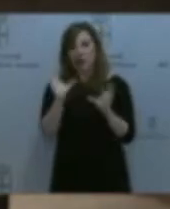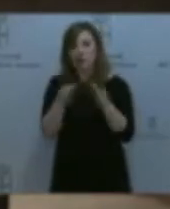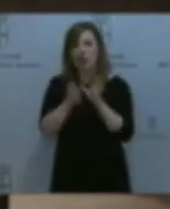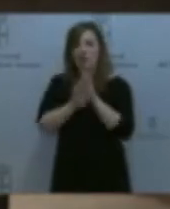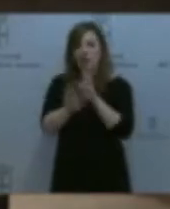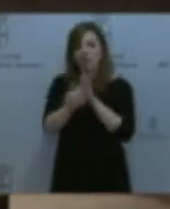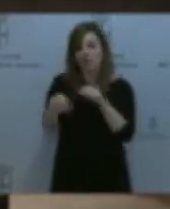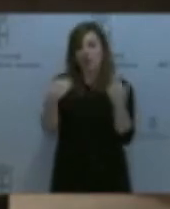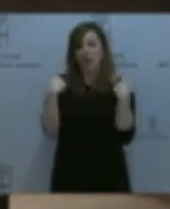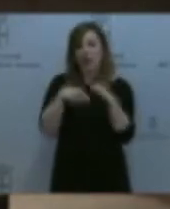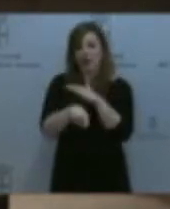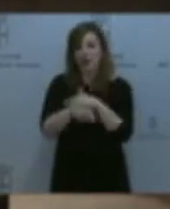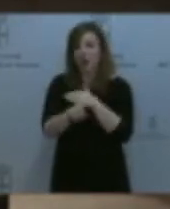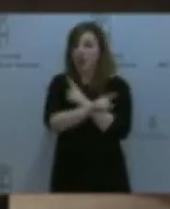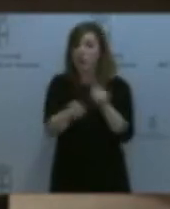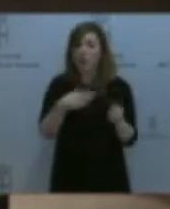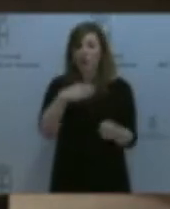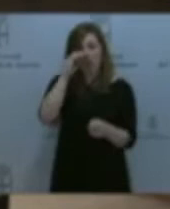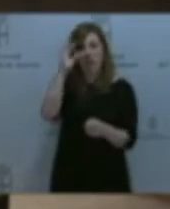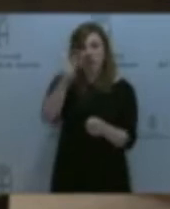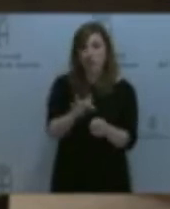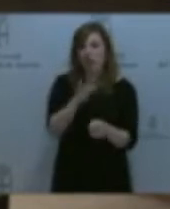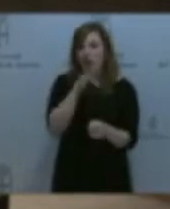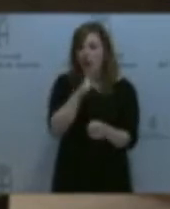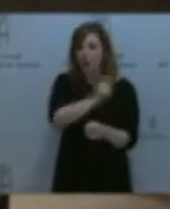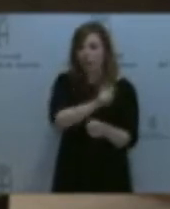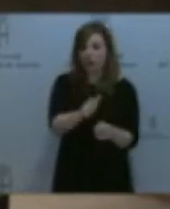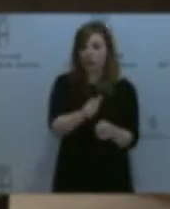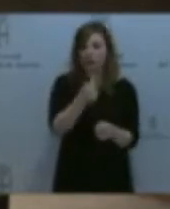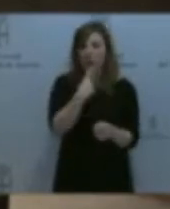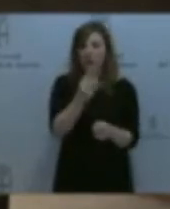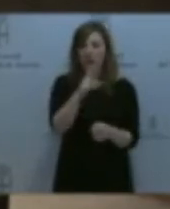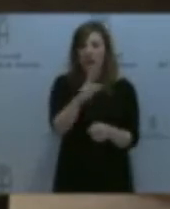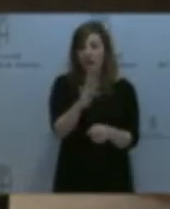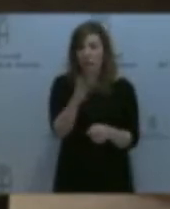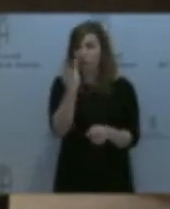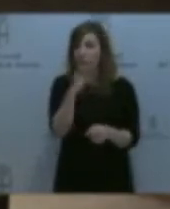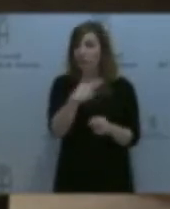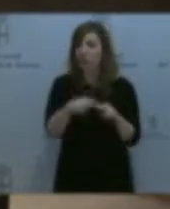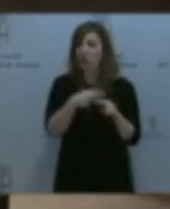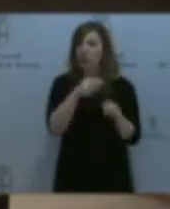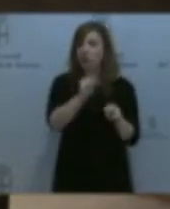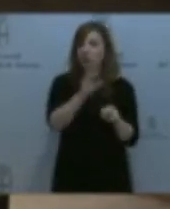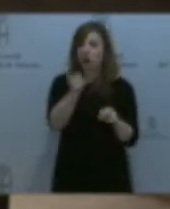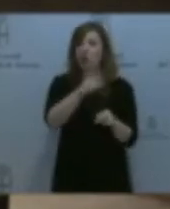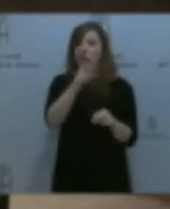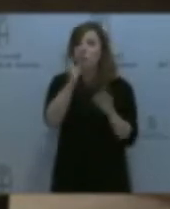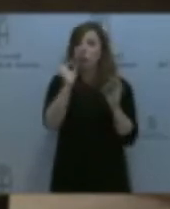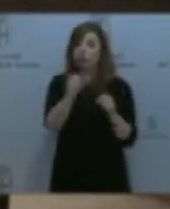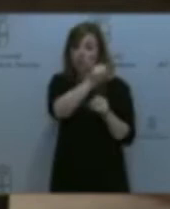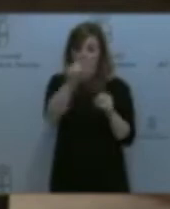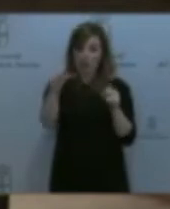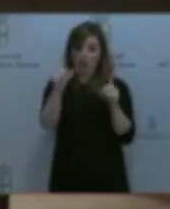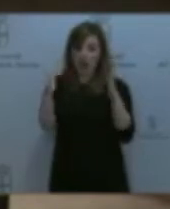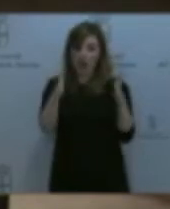escuchar a quienes ahora reniegan con fuerza de Rato, pero no de sus políticas, porque en plena semana de escándalo